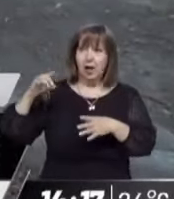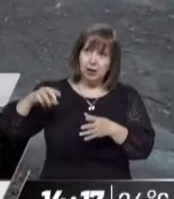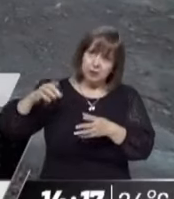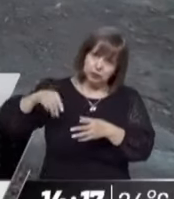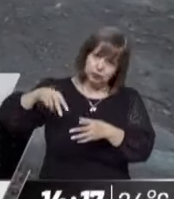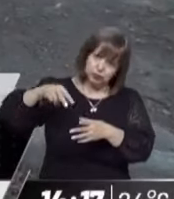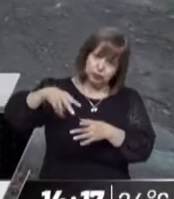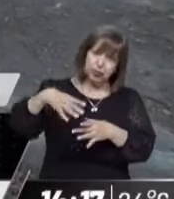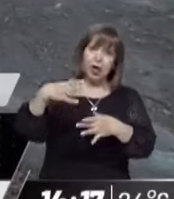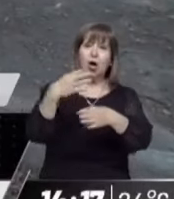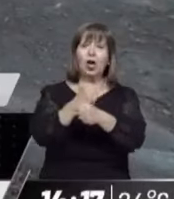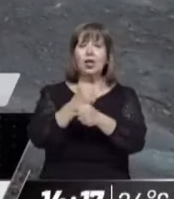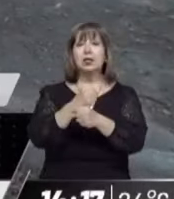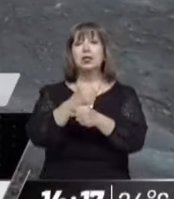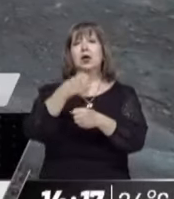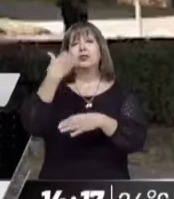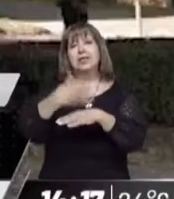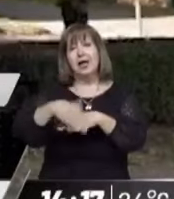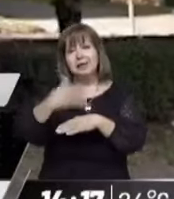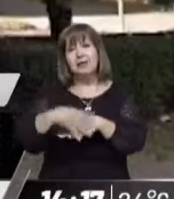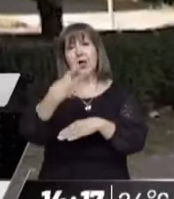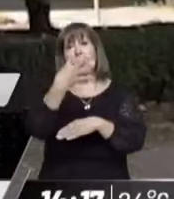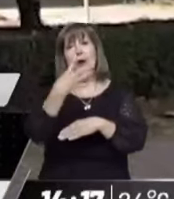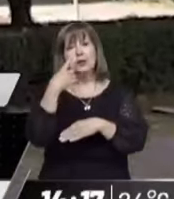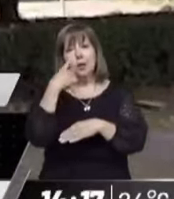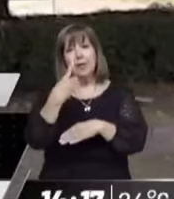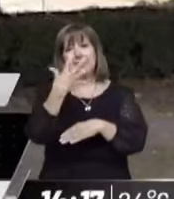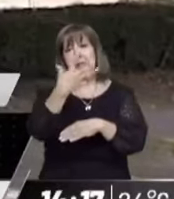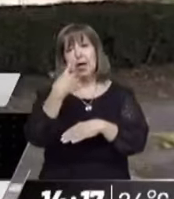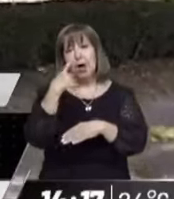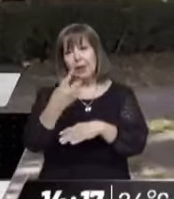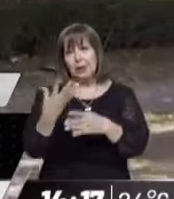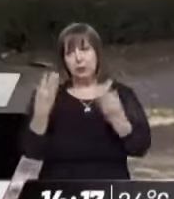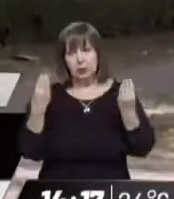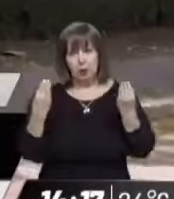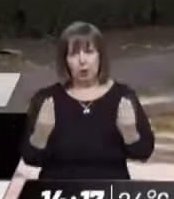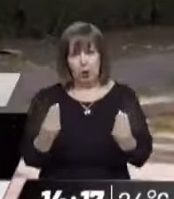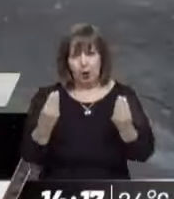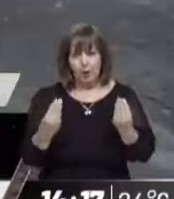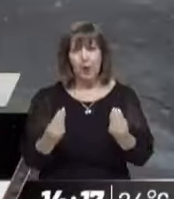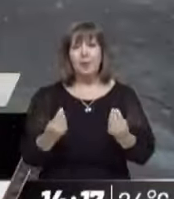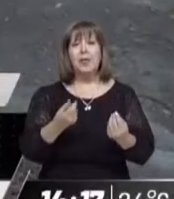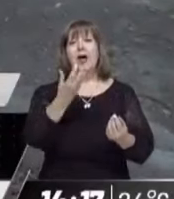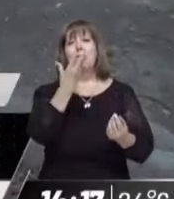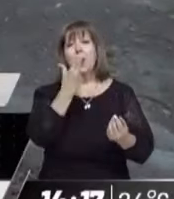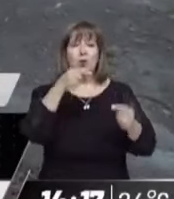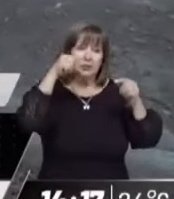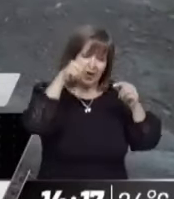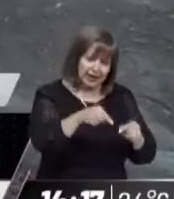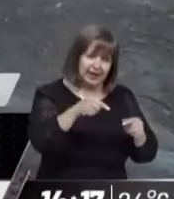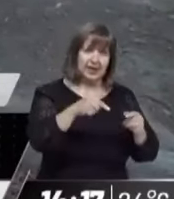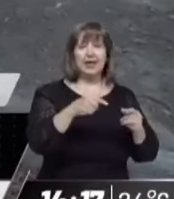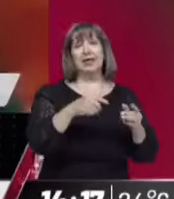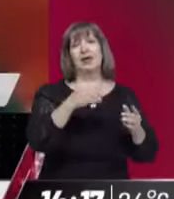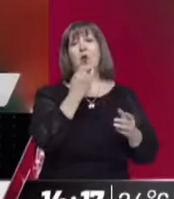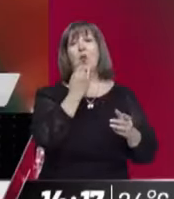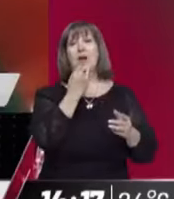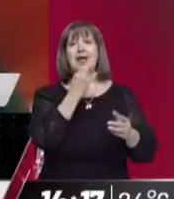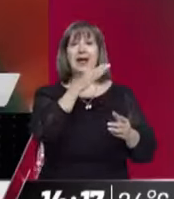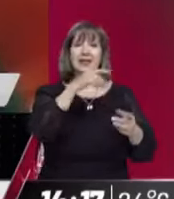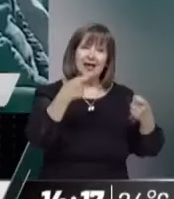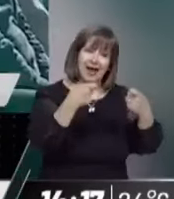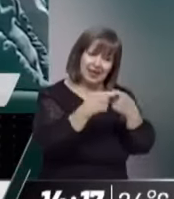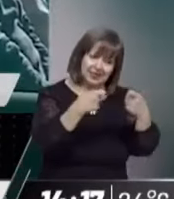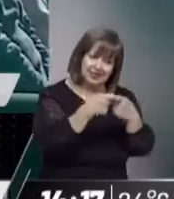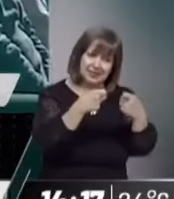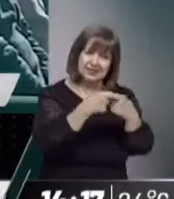sale 4000 5 1000 pesos un taxi Así que no no conviene Sería lindo que lo dejen que lo dejen porque nosotros acá en este pueblo